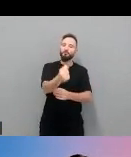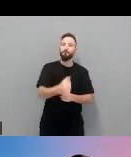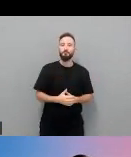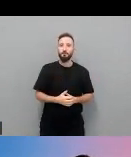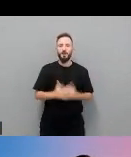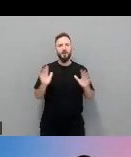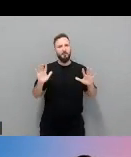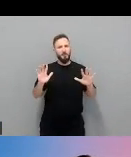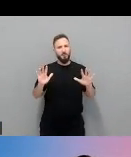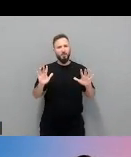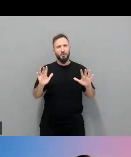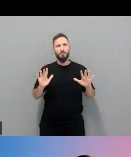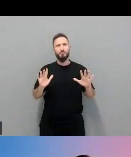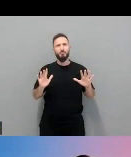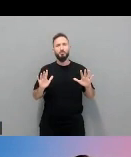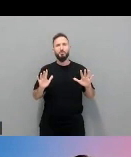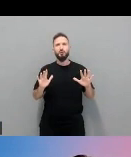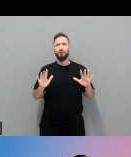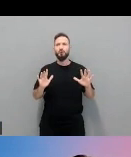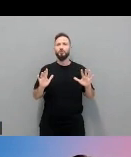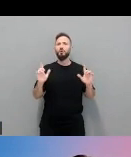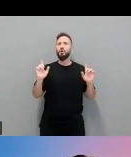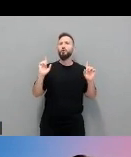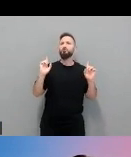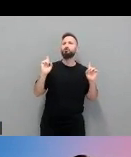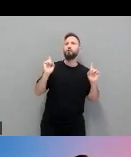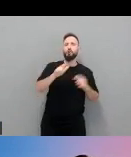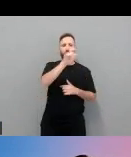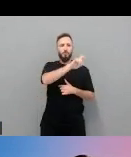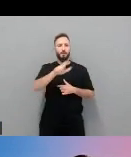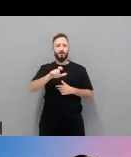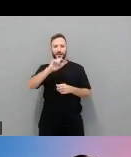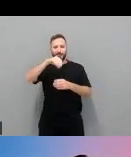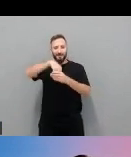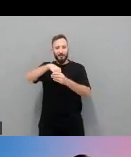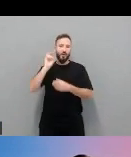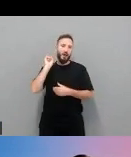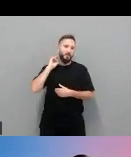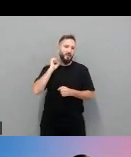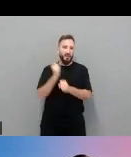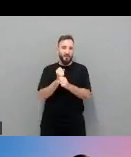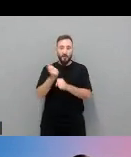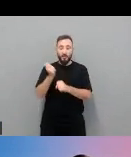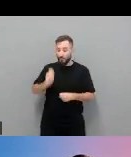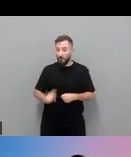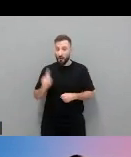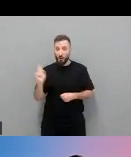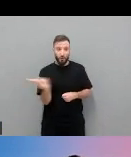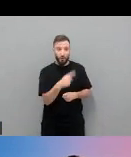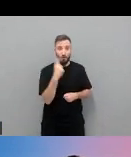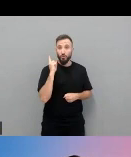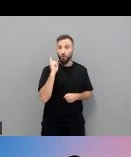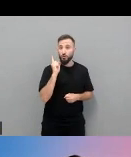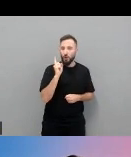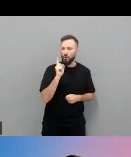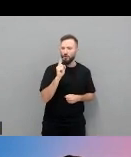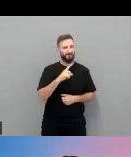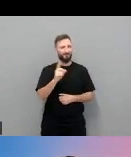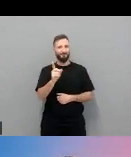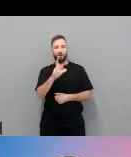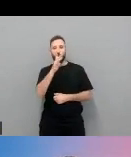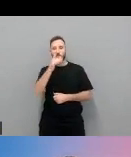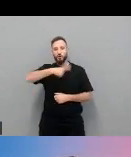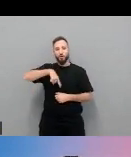Pero no solamente las personas que trabajamos en ASPACE, los profesionales, porque los profesionales somos simplemente una